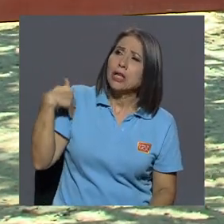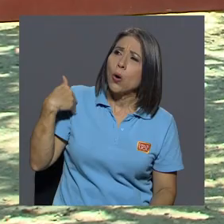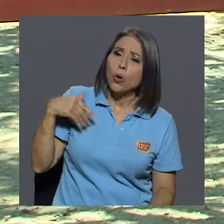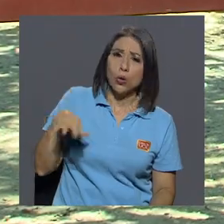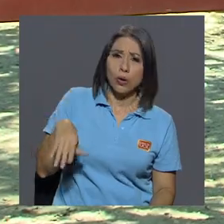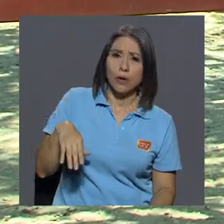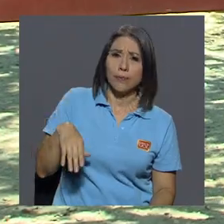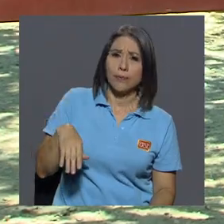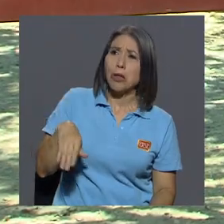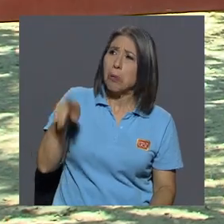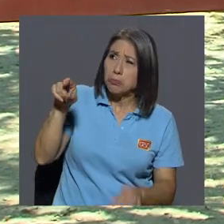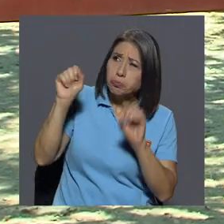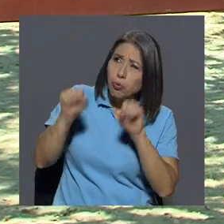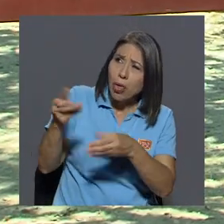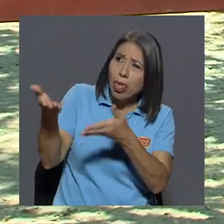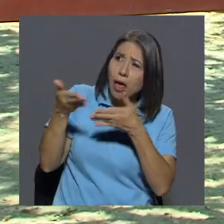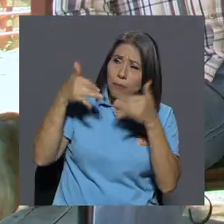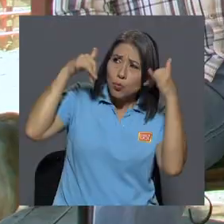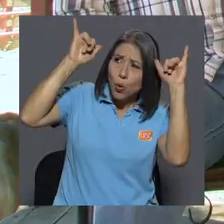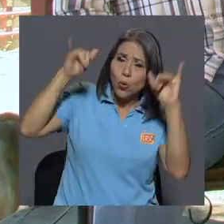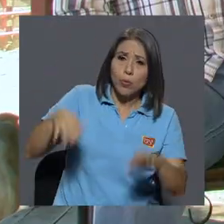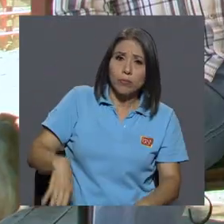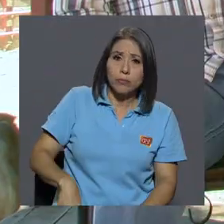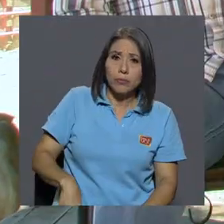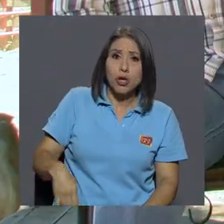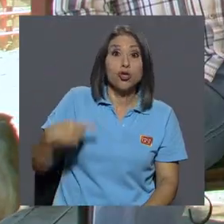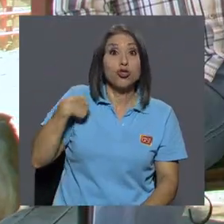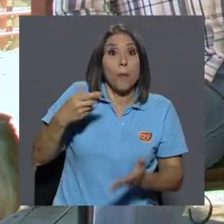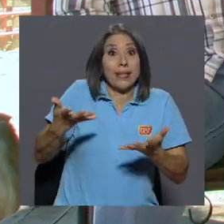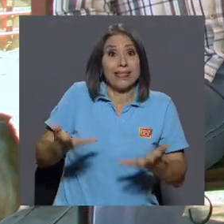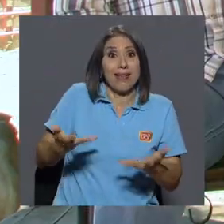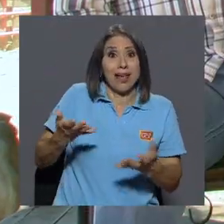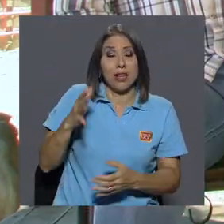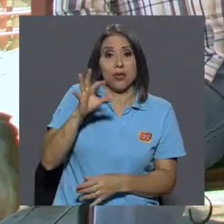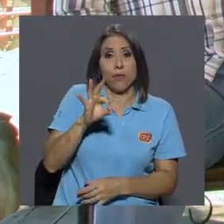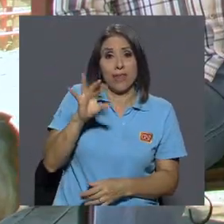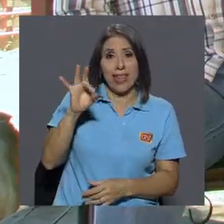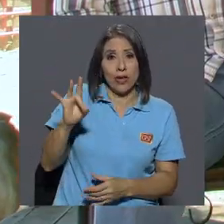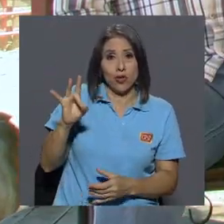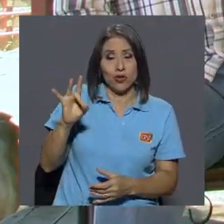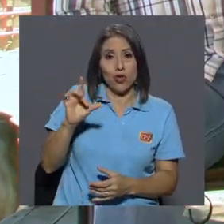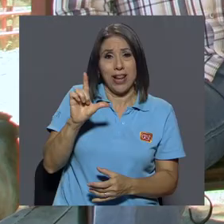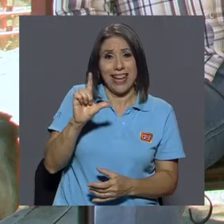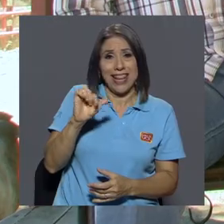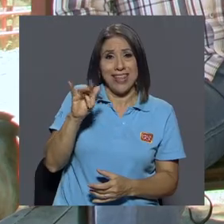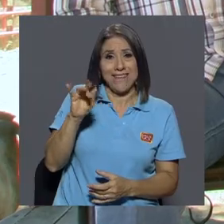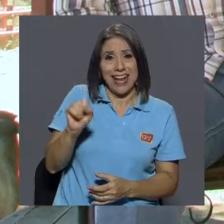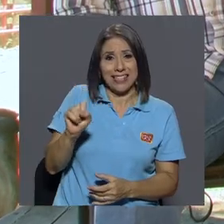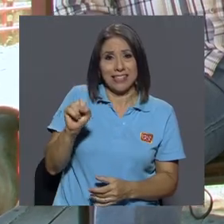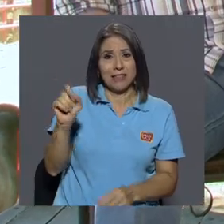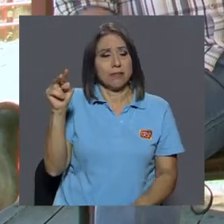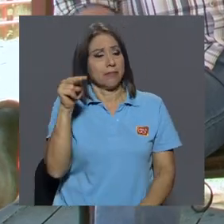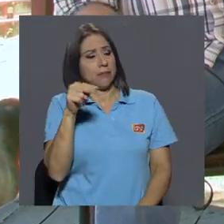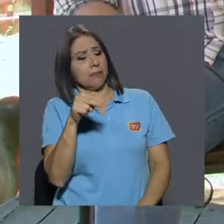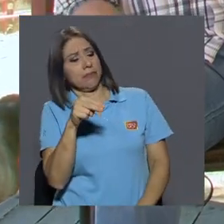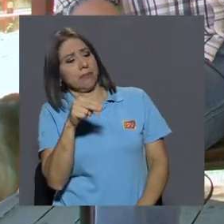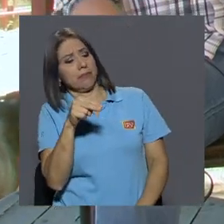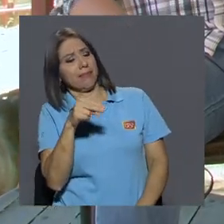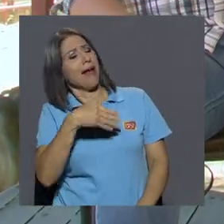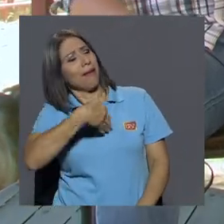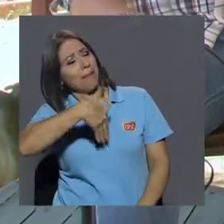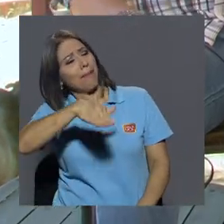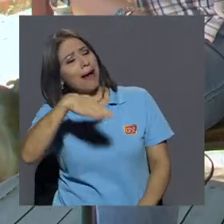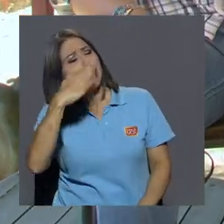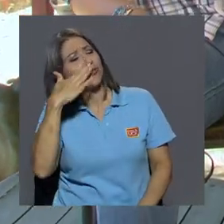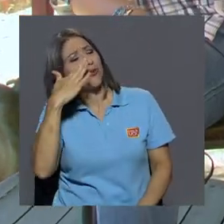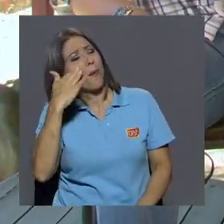¿no me puede dar un toro? Yo pesaba 98 libras. Y se quedó viéndome así y me dice, vaya donde su mamá,